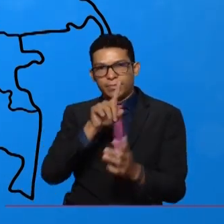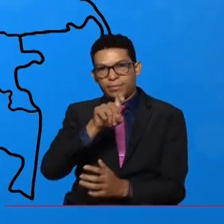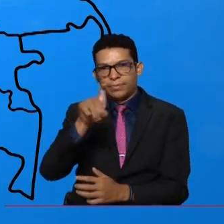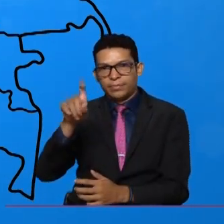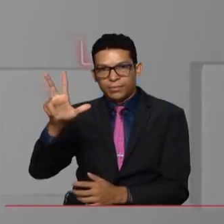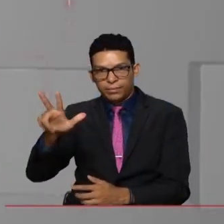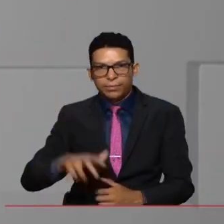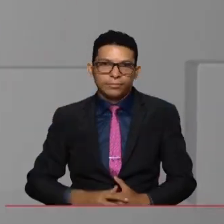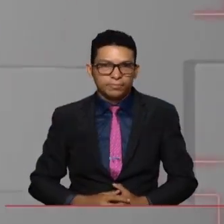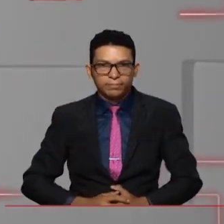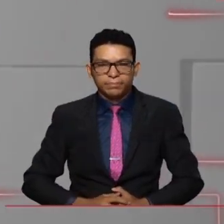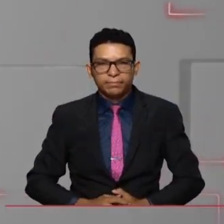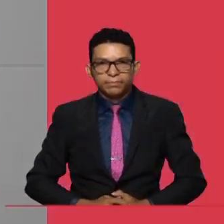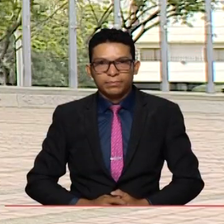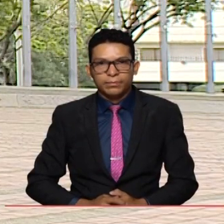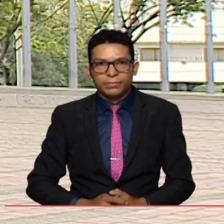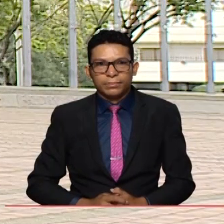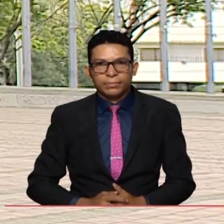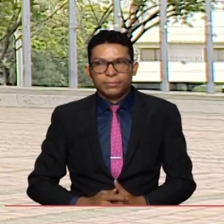344.663.